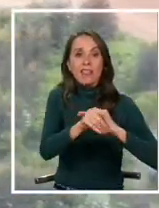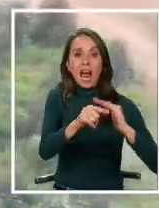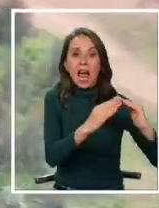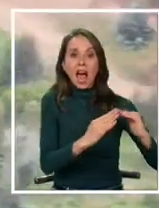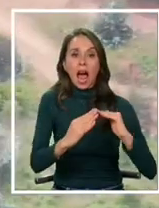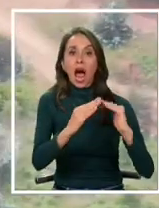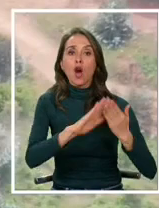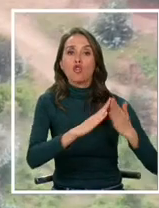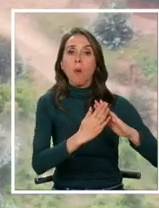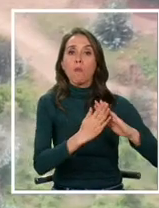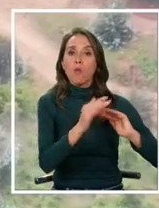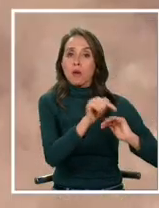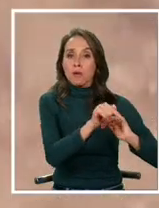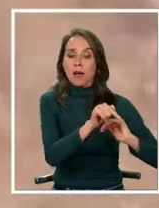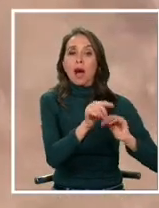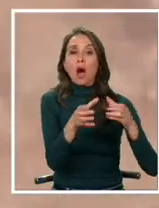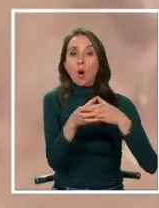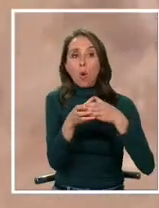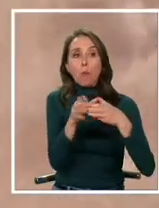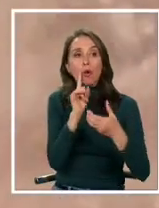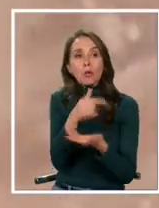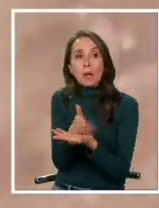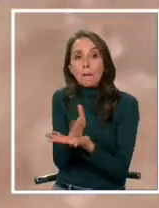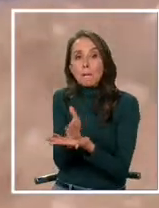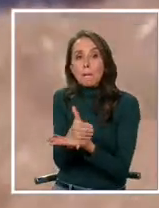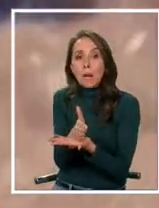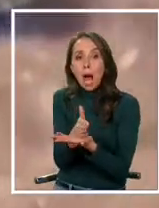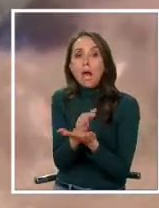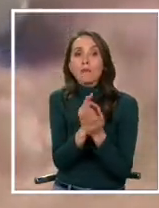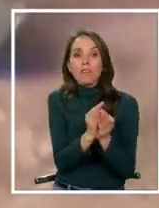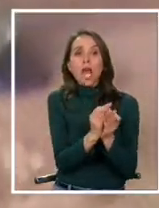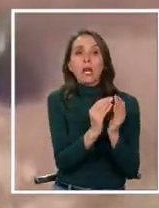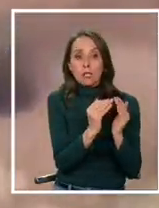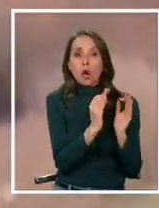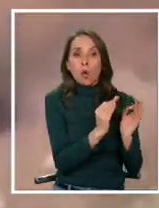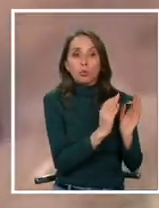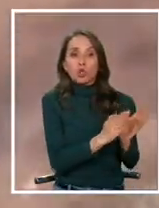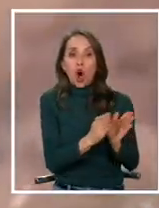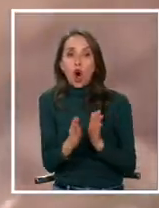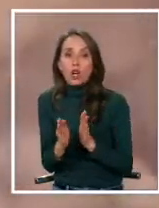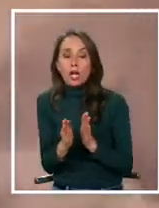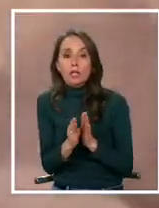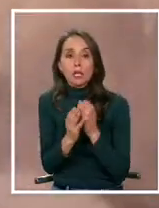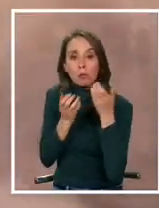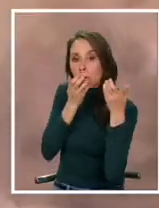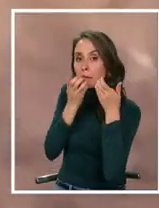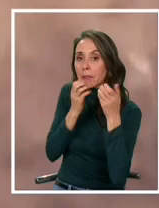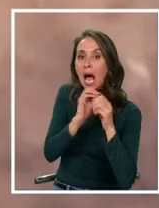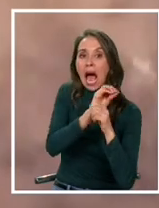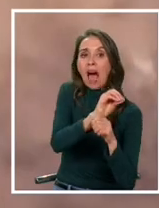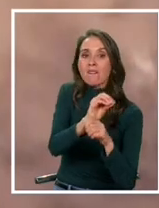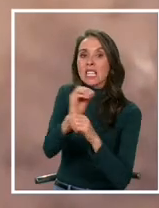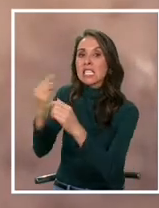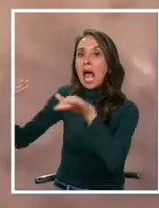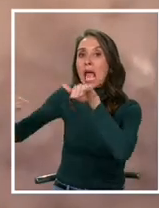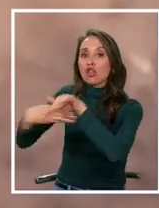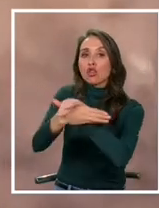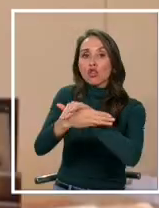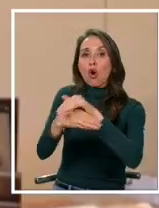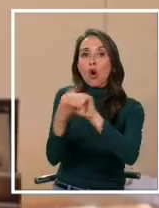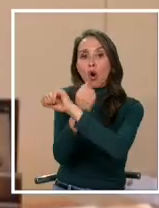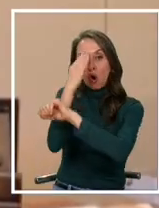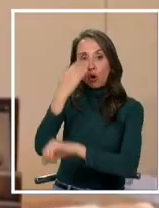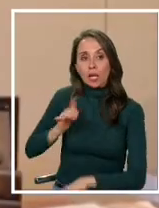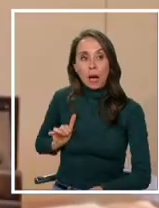permitió establecer que este grupo tenía una planificación está organizado se comunican advirtiendo el ingreso de los policías